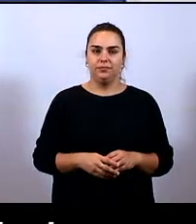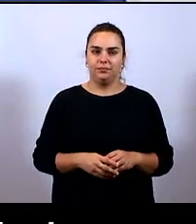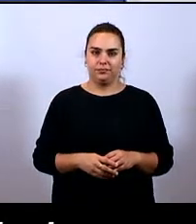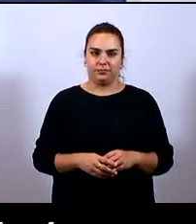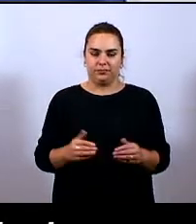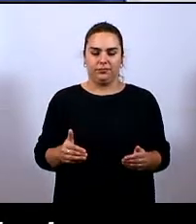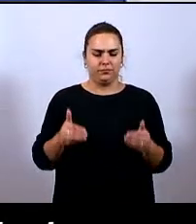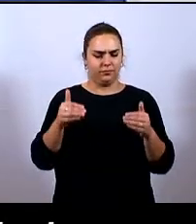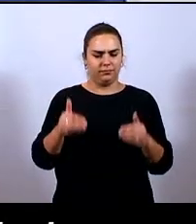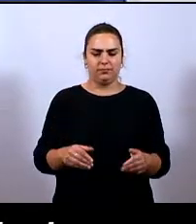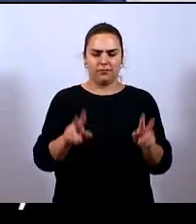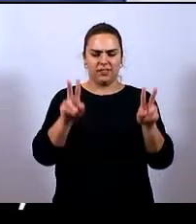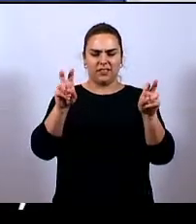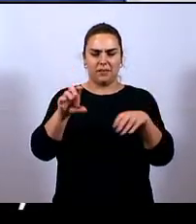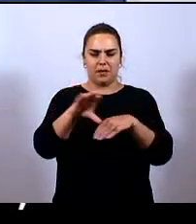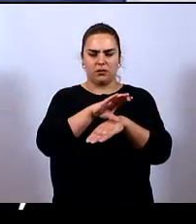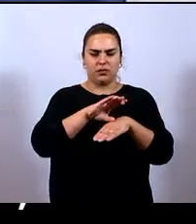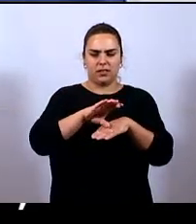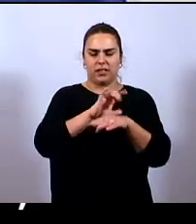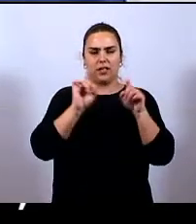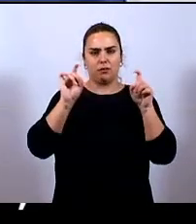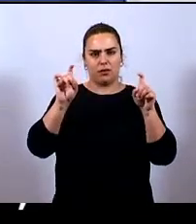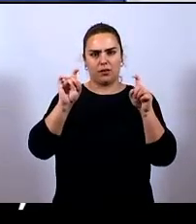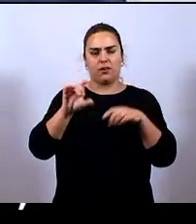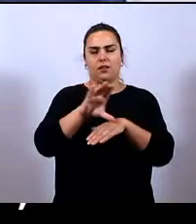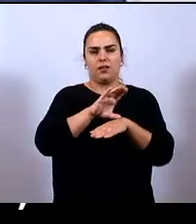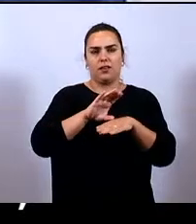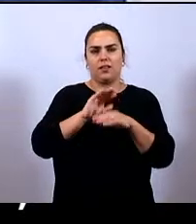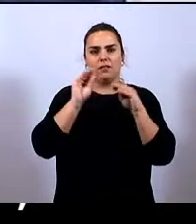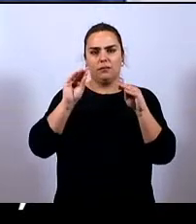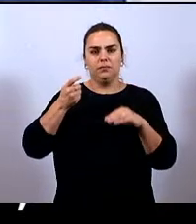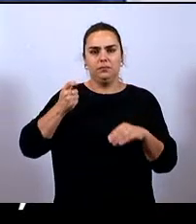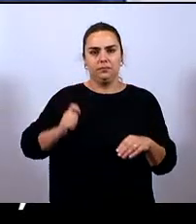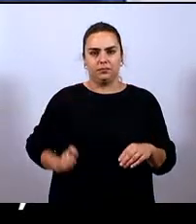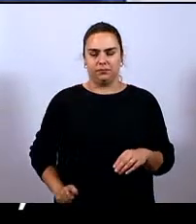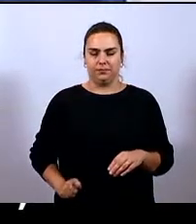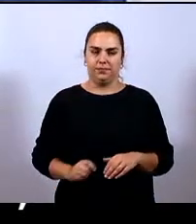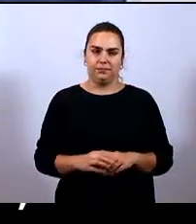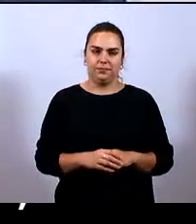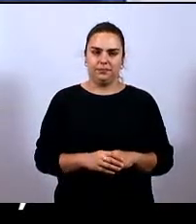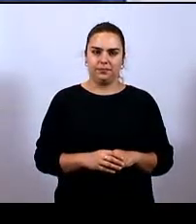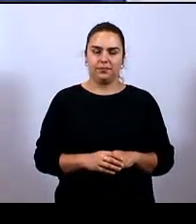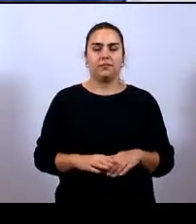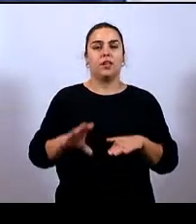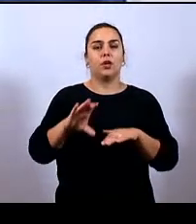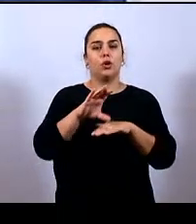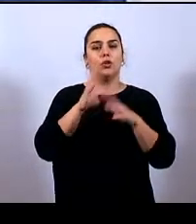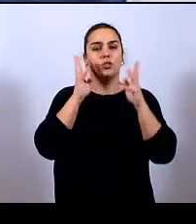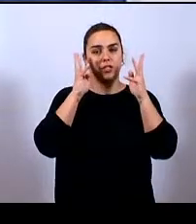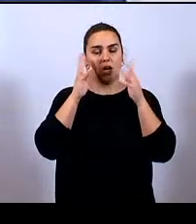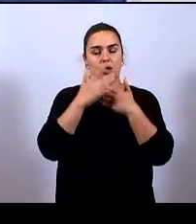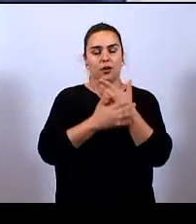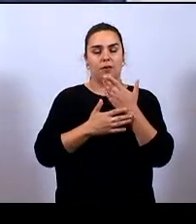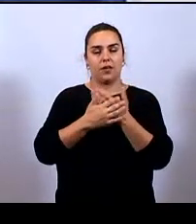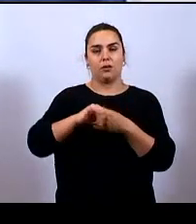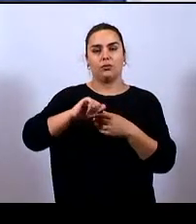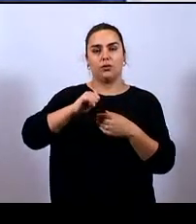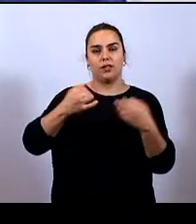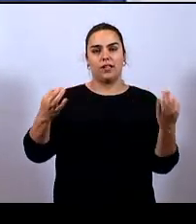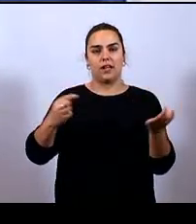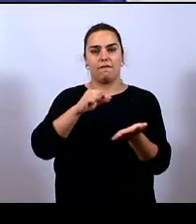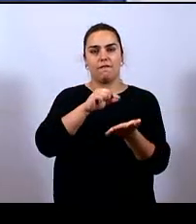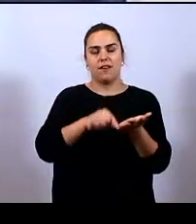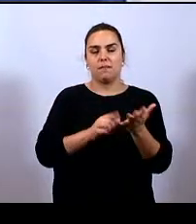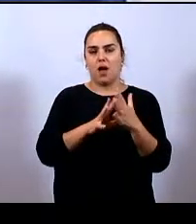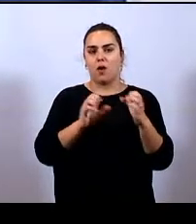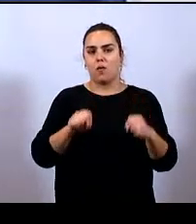Pasamos a un asunto de la Consejería de Educación, Ciencia y Formación Profesional. El Consejo de Gobierno ha autorizado la firma de un acuerdo con